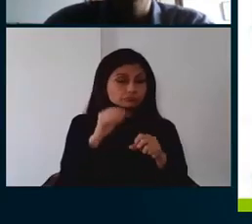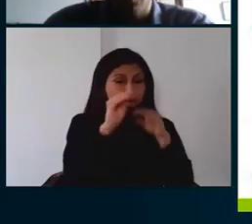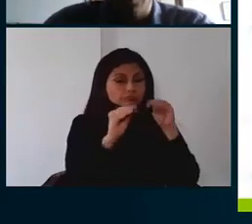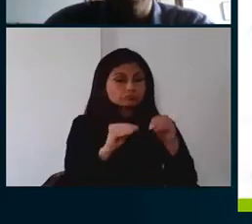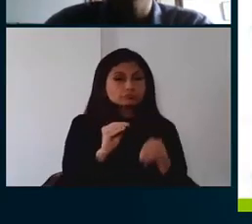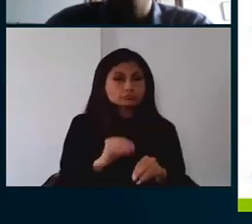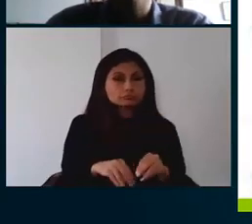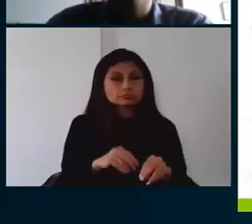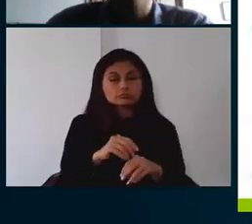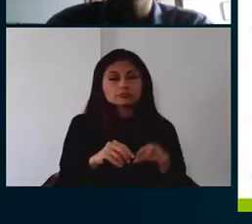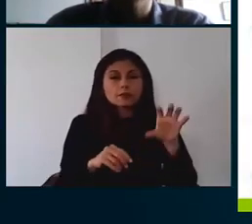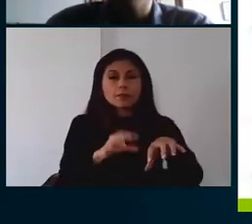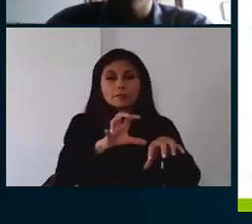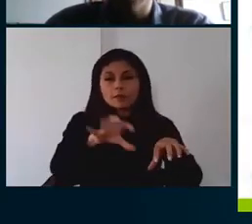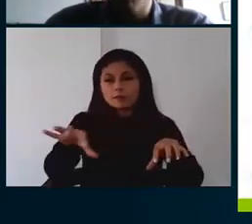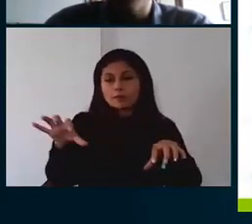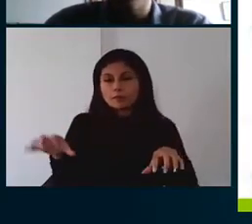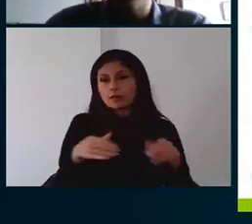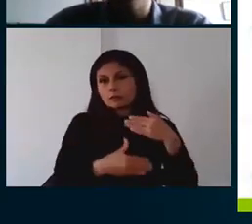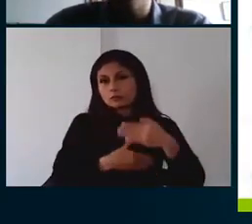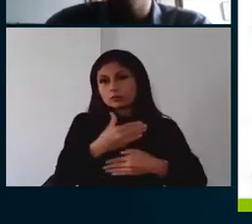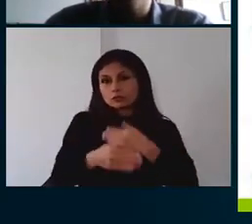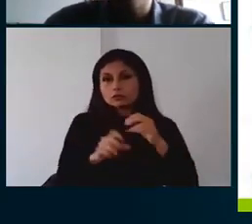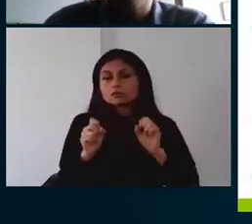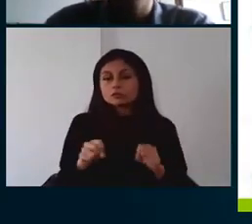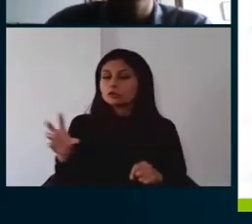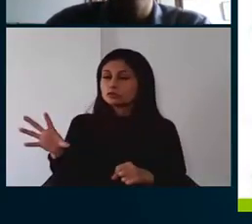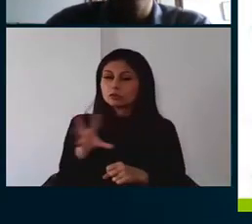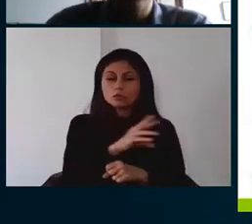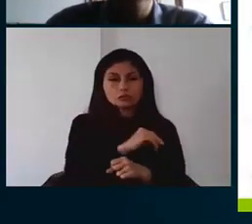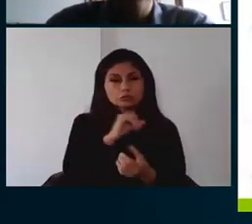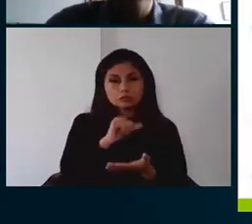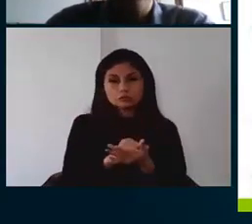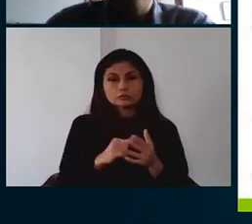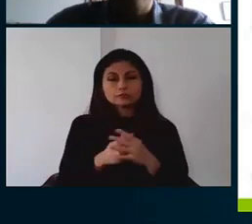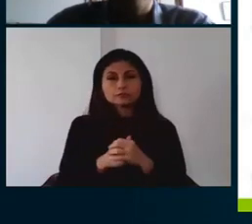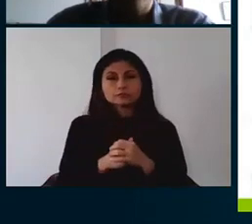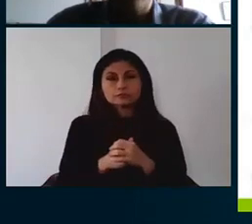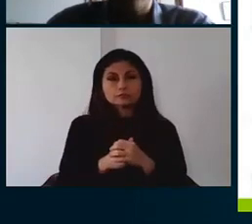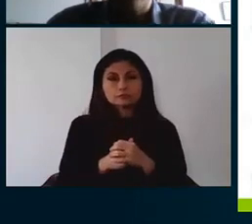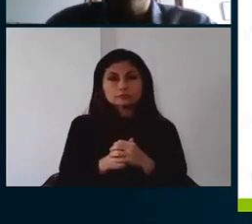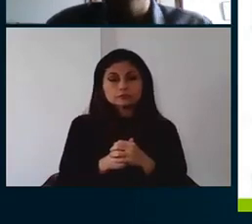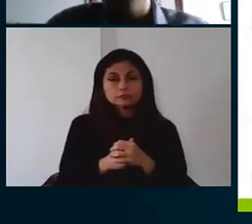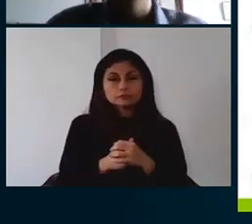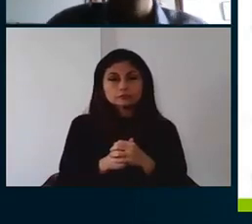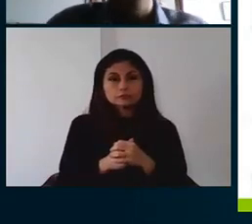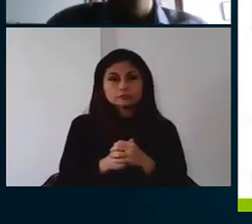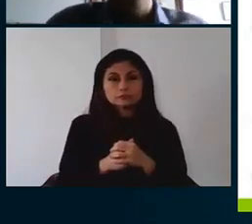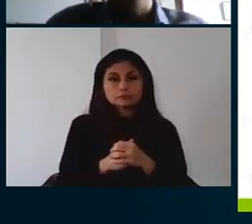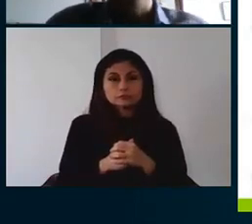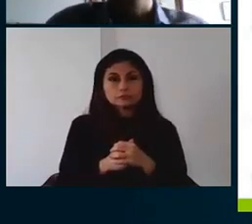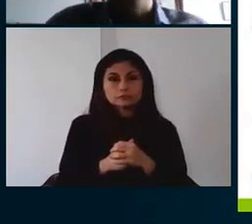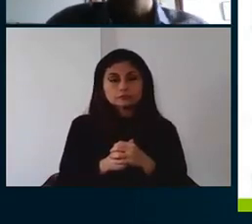proceso. Todo esto puede ser abarcado y puede ser respondido por estos modelos. Ya para